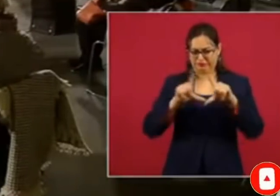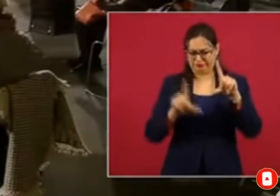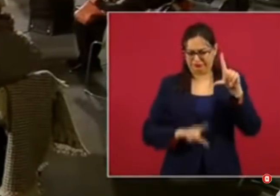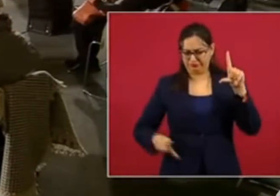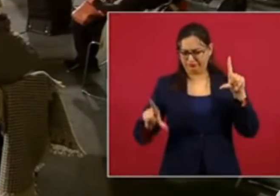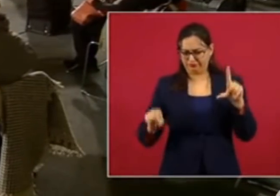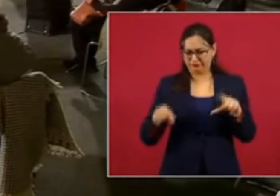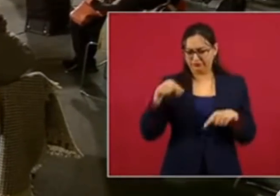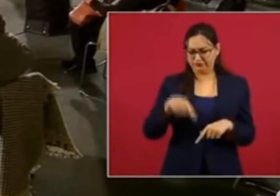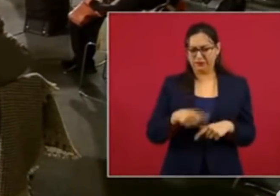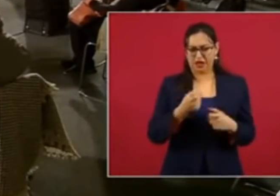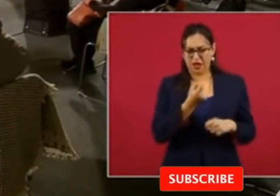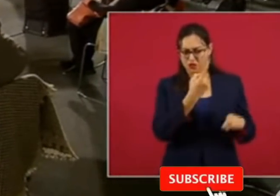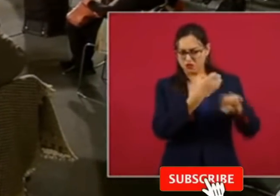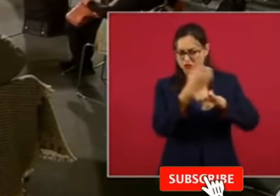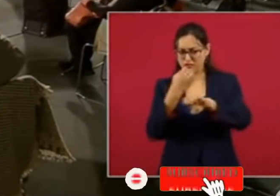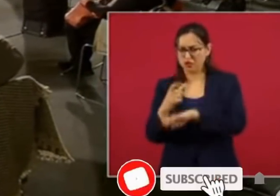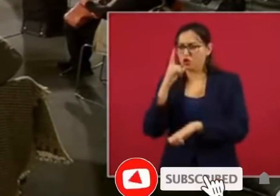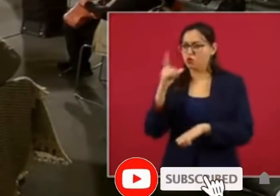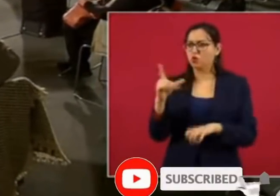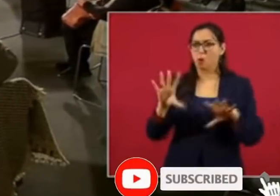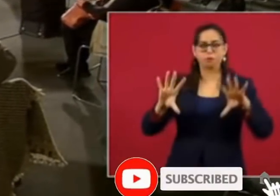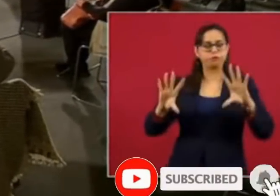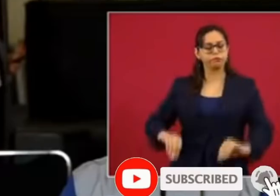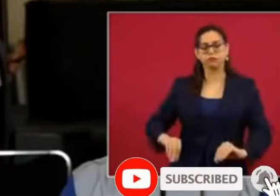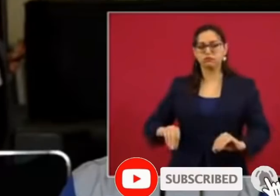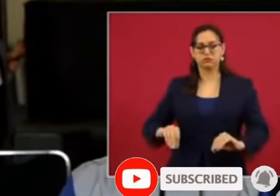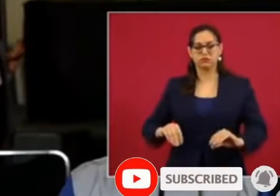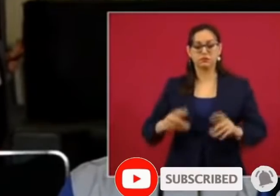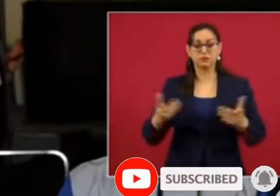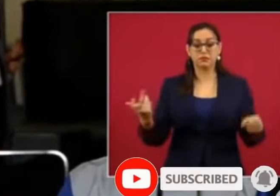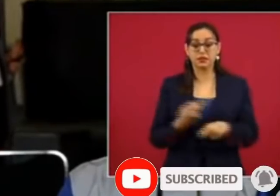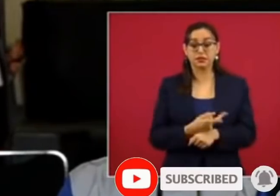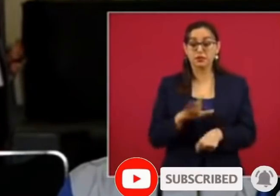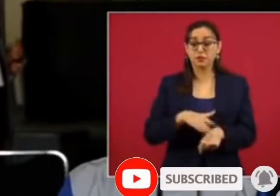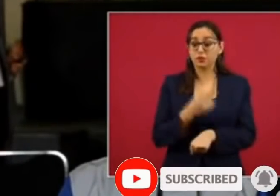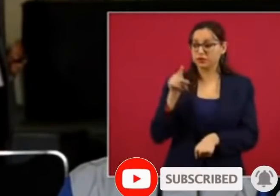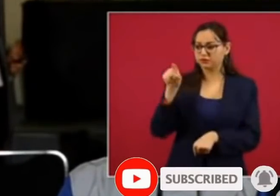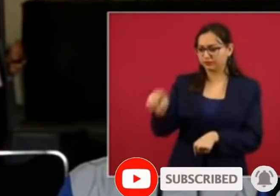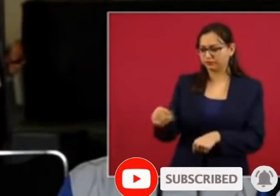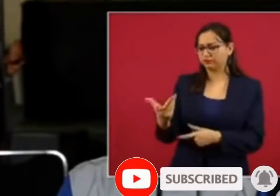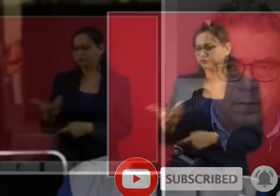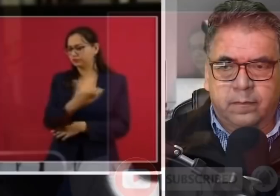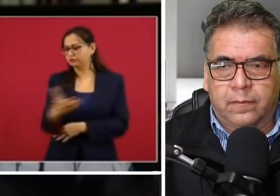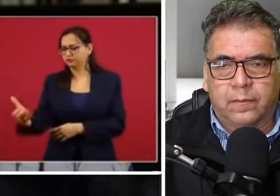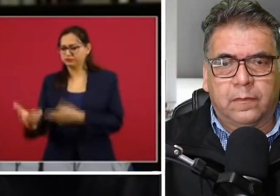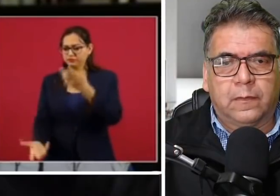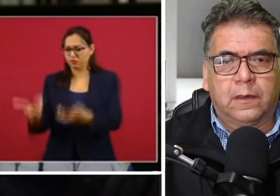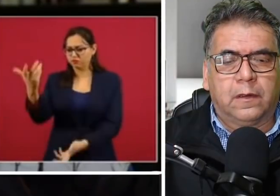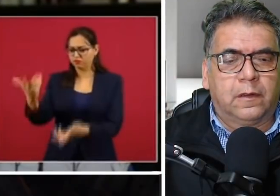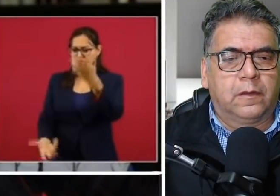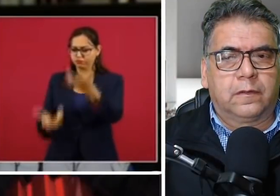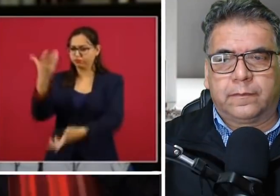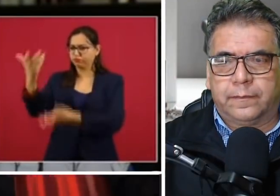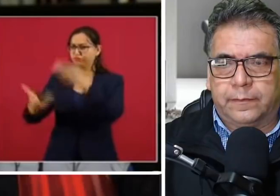en pastizales en Tamaulipas que se provocó este apagón. Esto fue lo que señalaba la CFE. Sin embargo, el